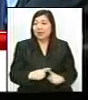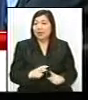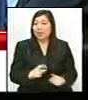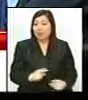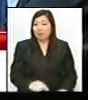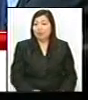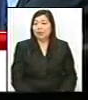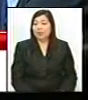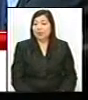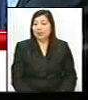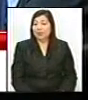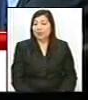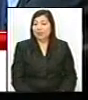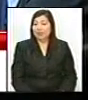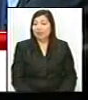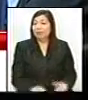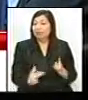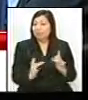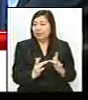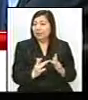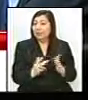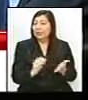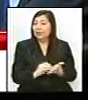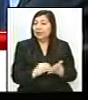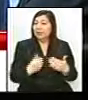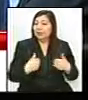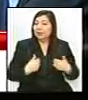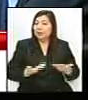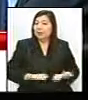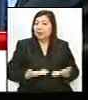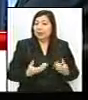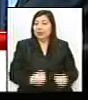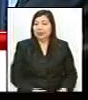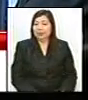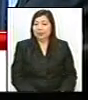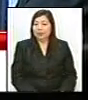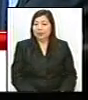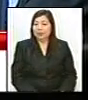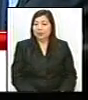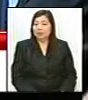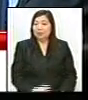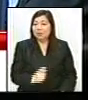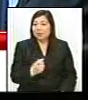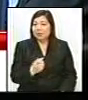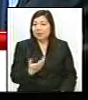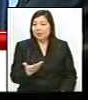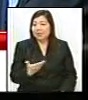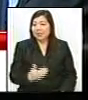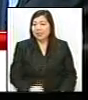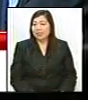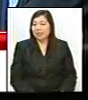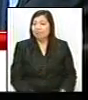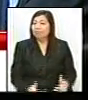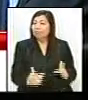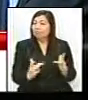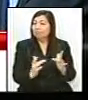la Producción yo creo que es el ente que debe impulsar, justamente, como repito, por ser una